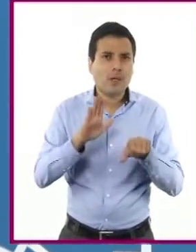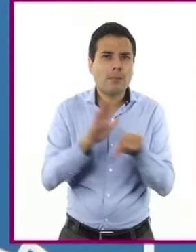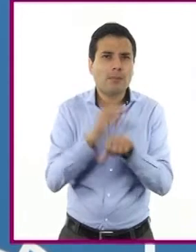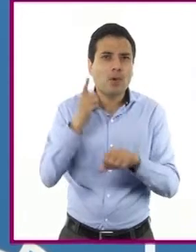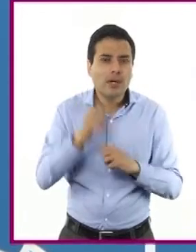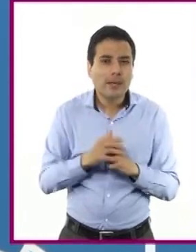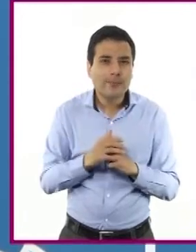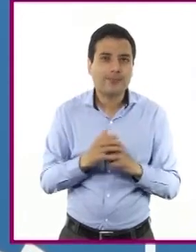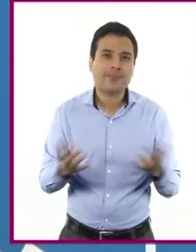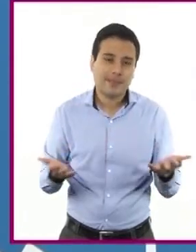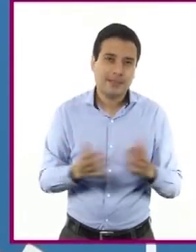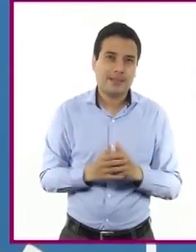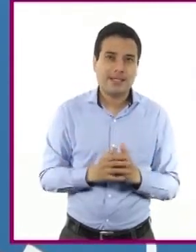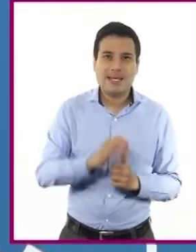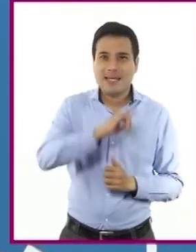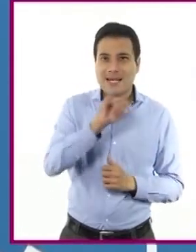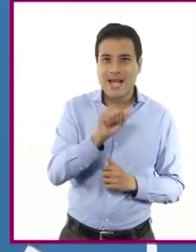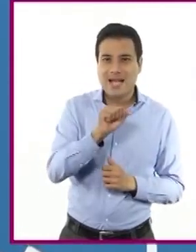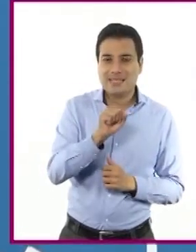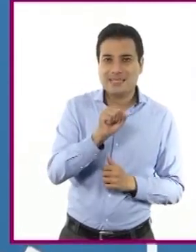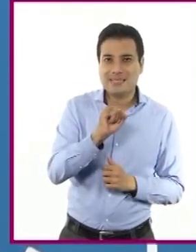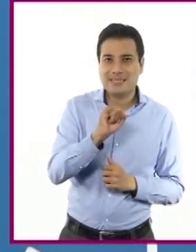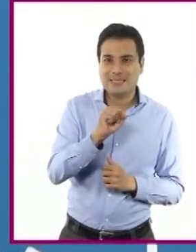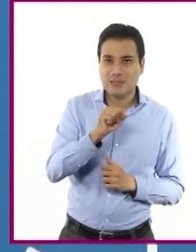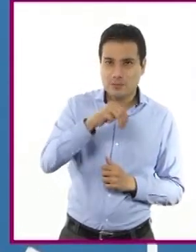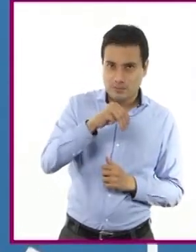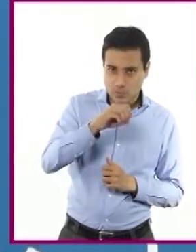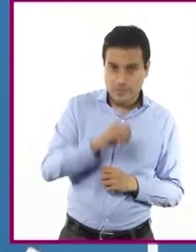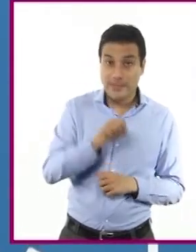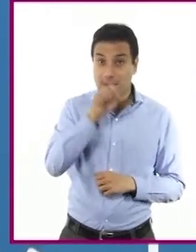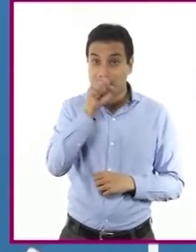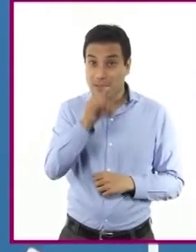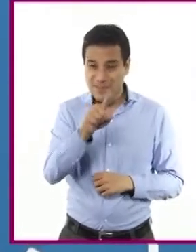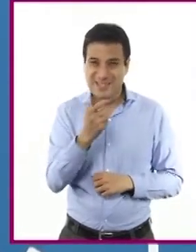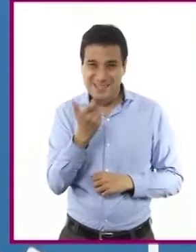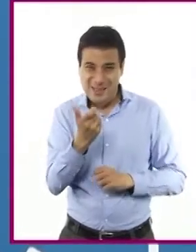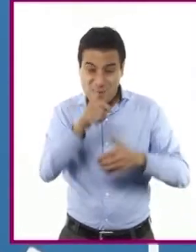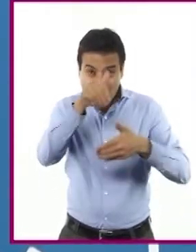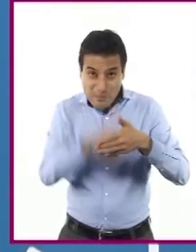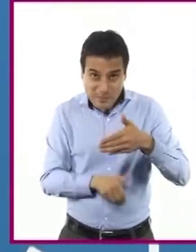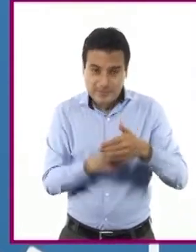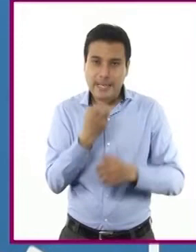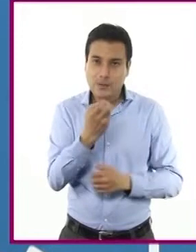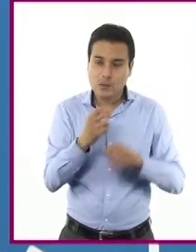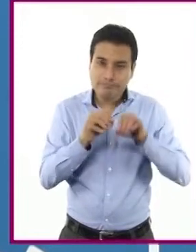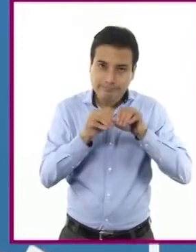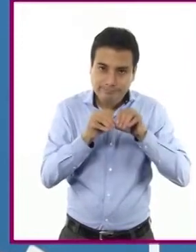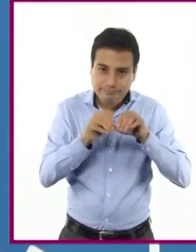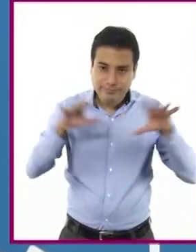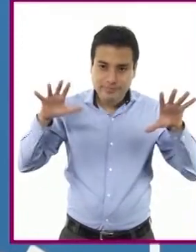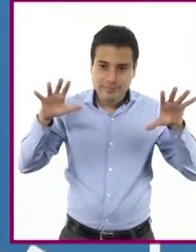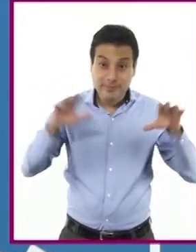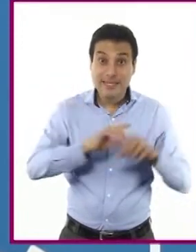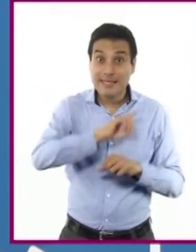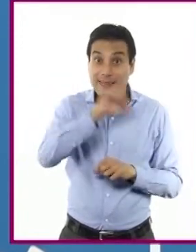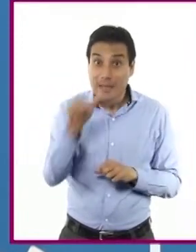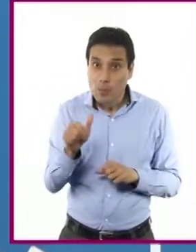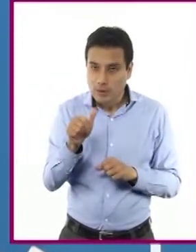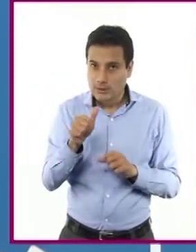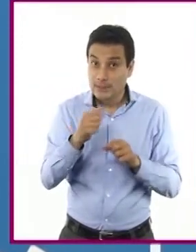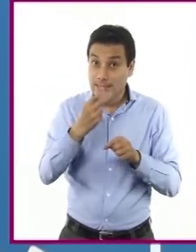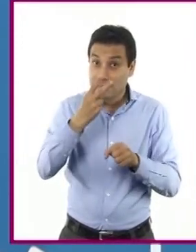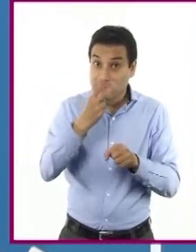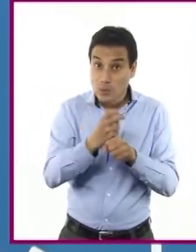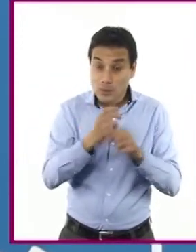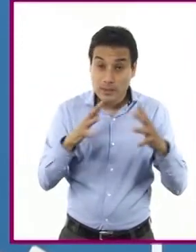del fascismo y a los efectos de la Gran Depresión. La culminación de este proceso se daría con el estallido de la Segunda